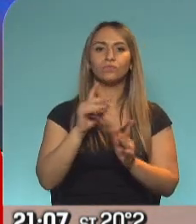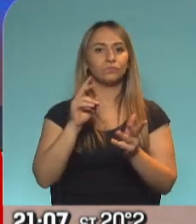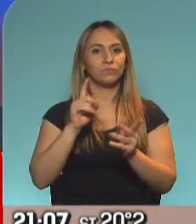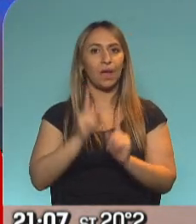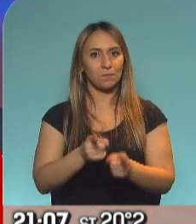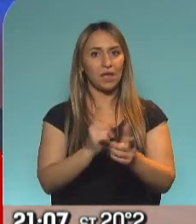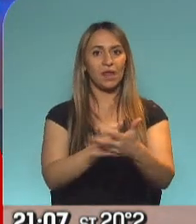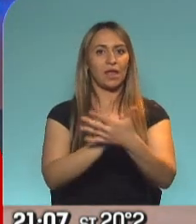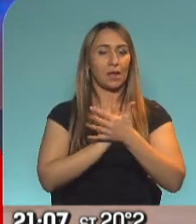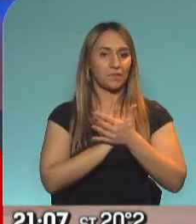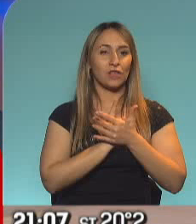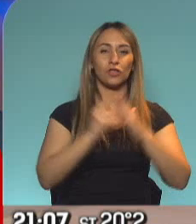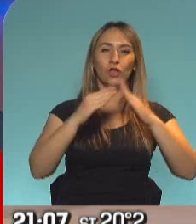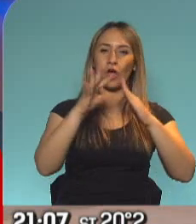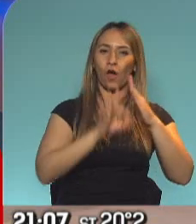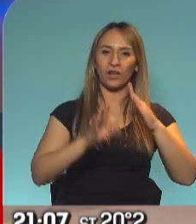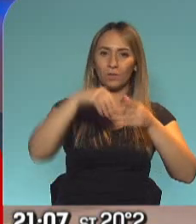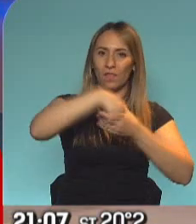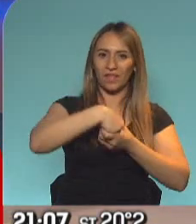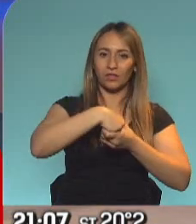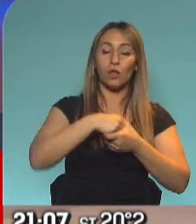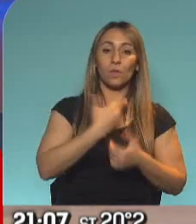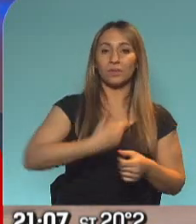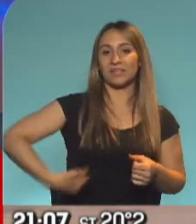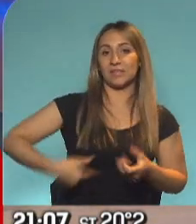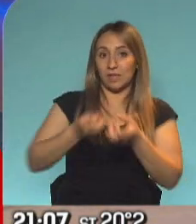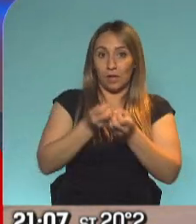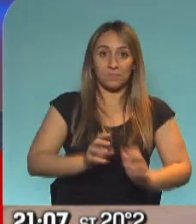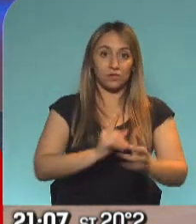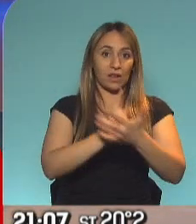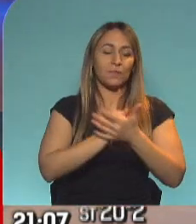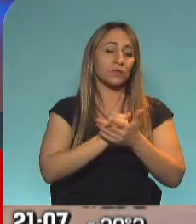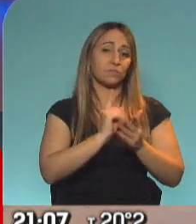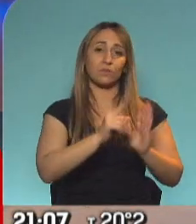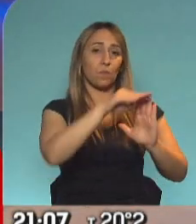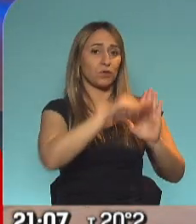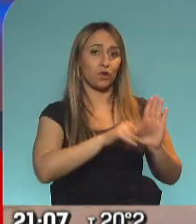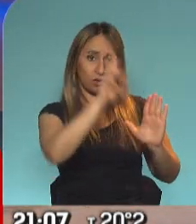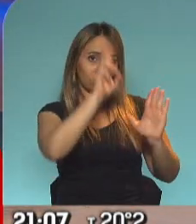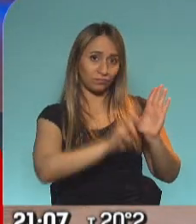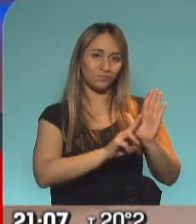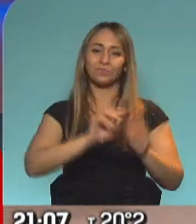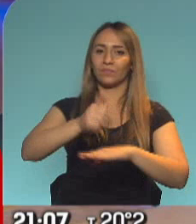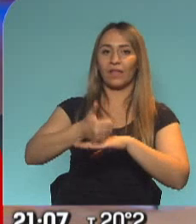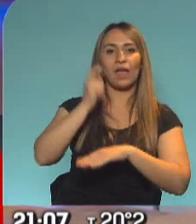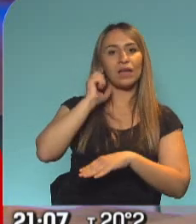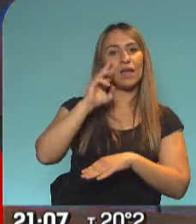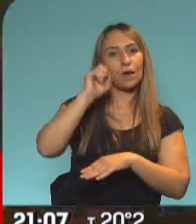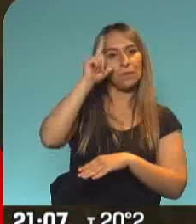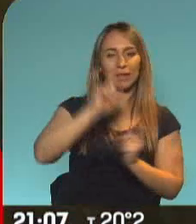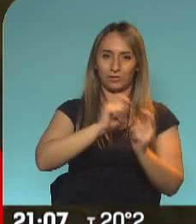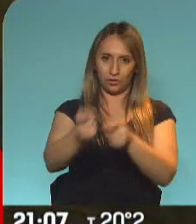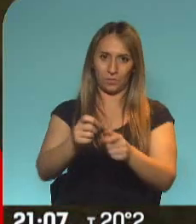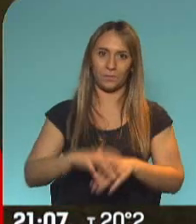de aislamiento en la quinta de olivos que comenzó el presidente de la nación de acuerdo como marca el protocolo allí está gabriel gabarra gabriel te escuchamos